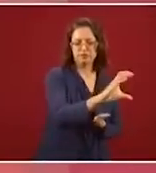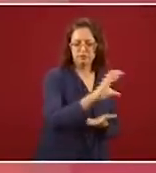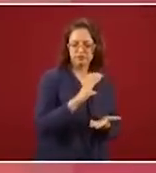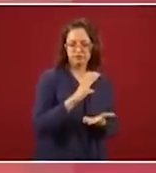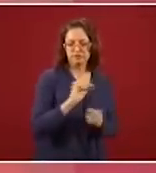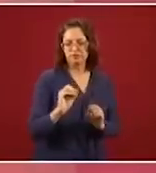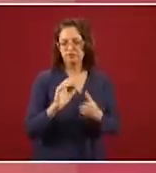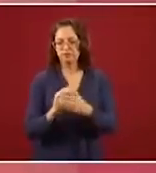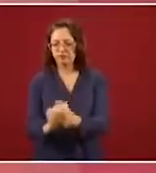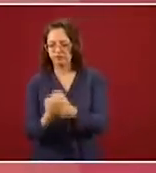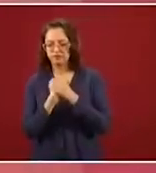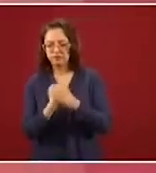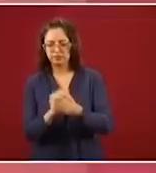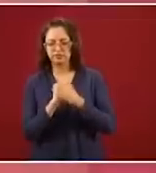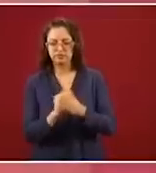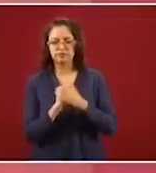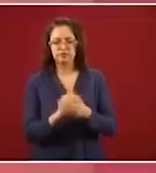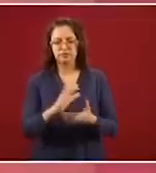rifando el avión.